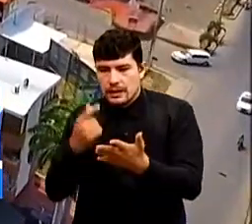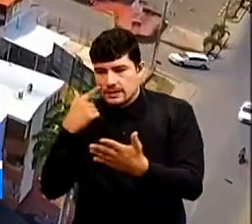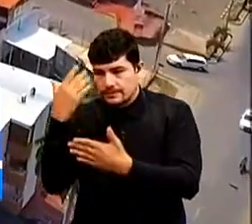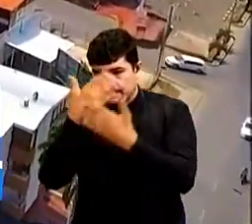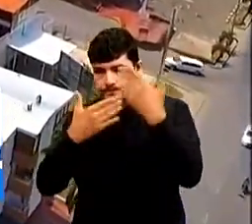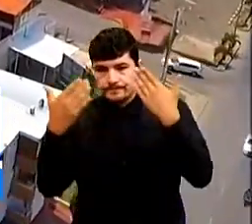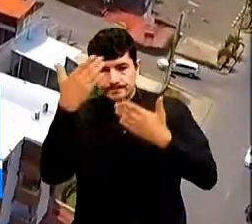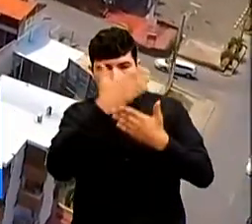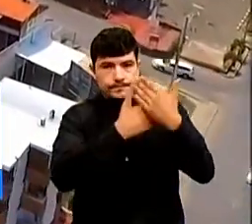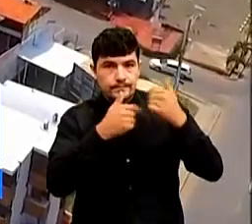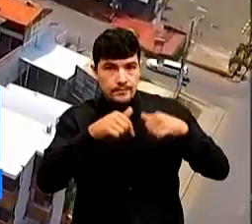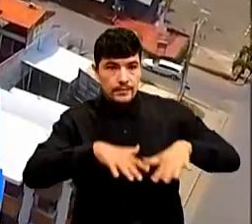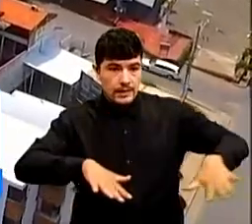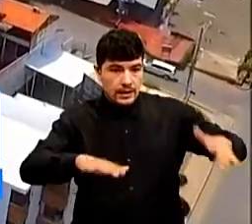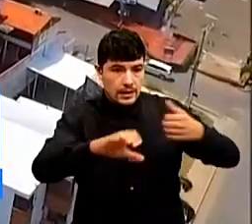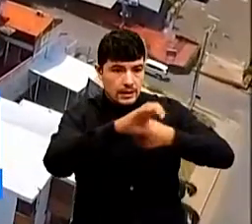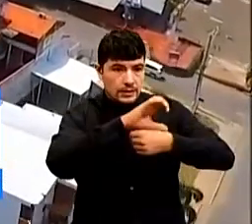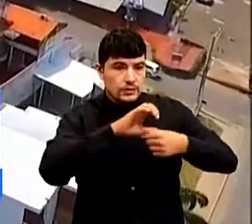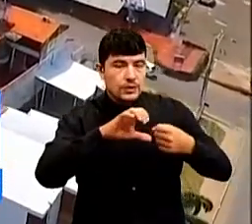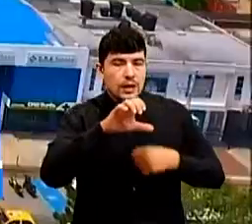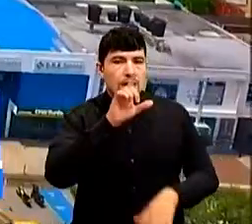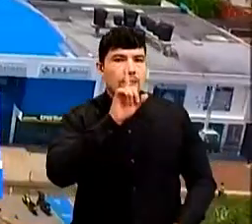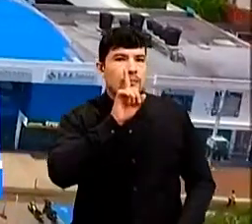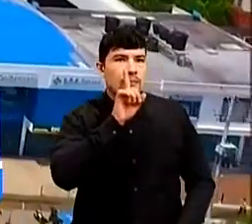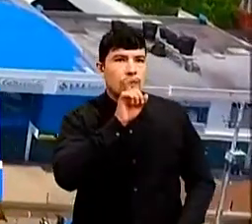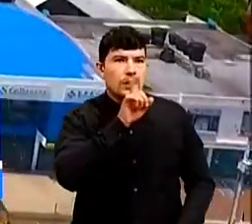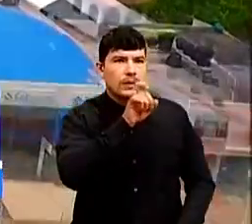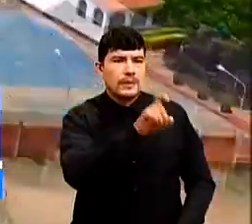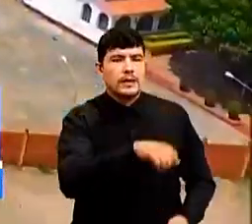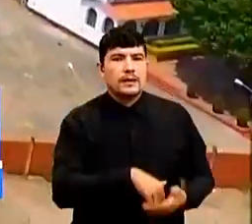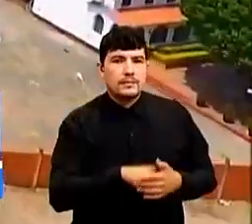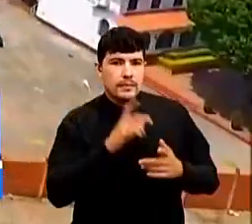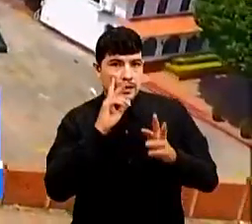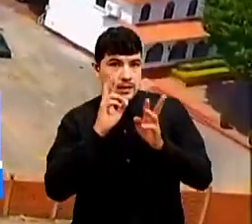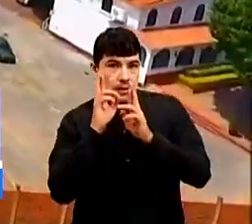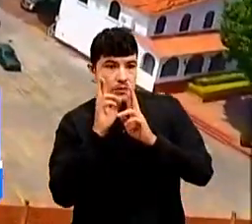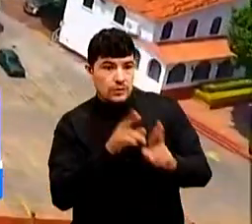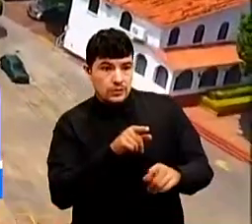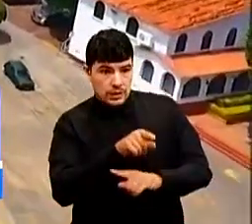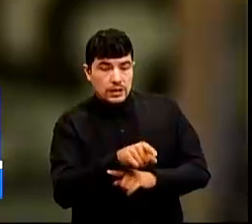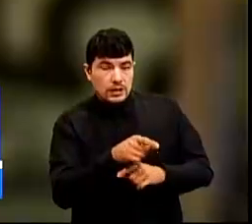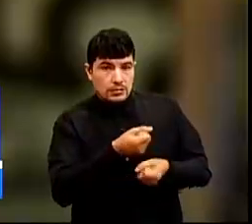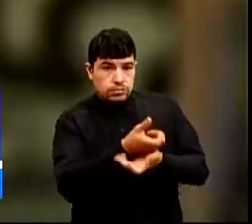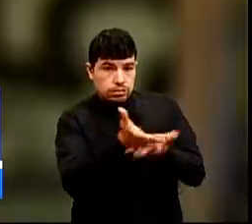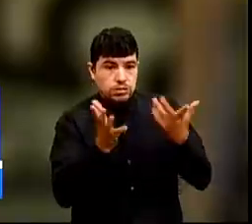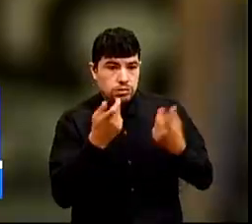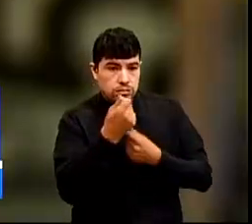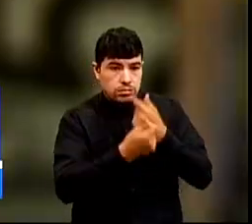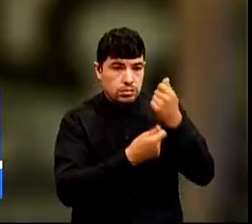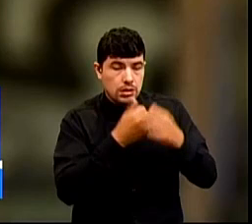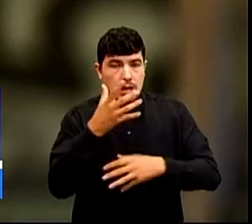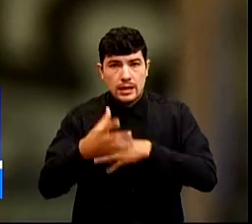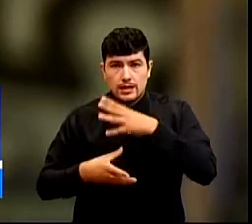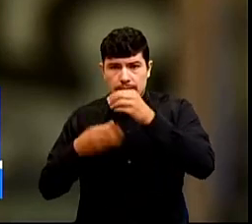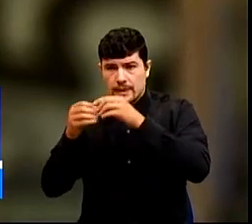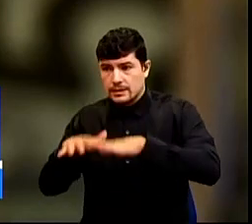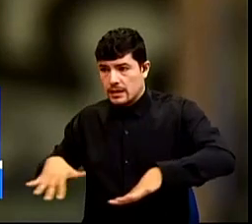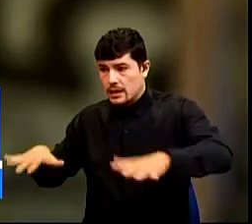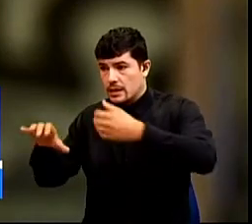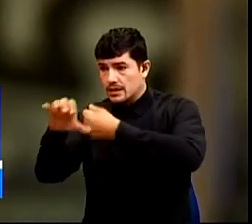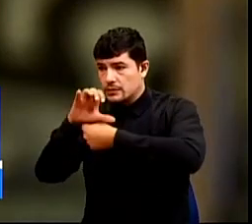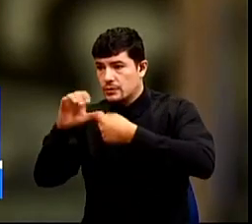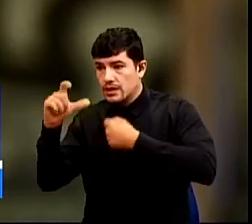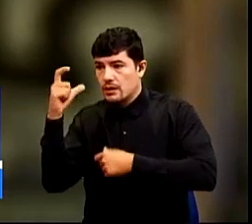el área metropolitana de bucaramanga ha demostrado un dinamismo económico sobresaliente y el área metropolitana de